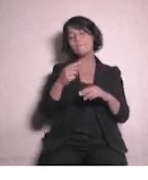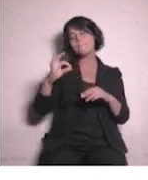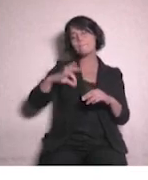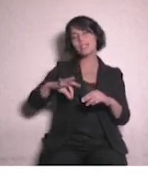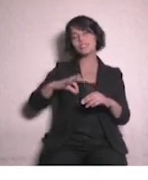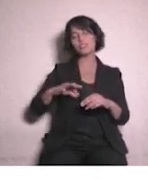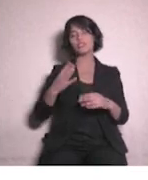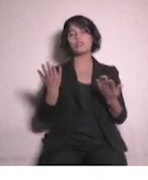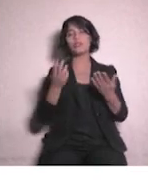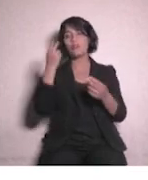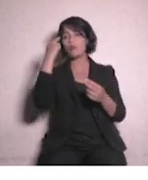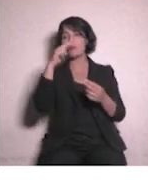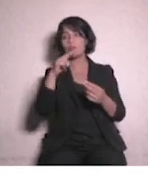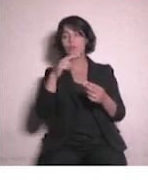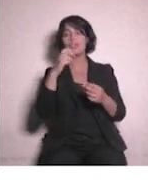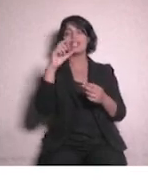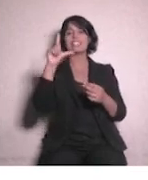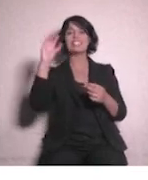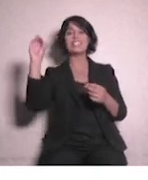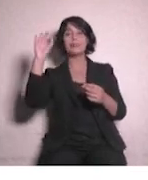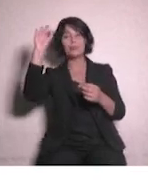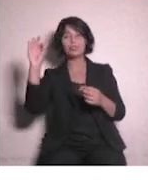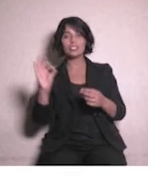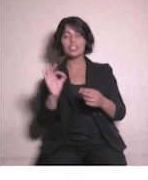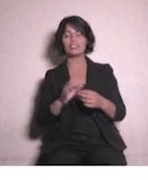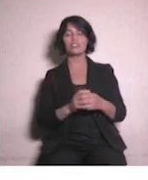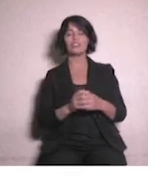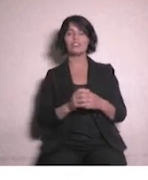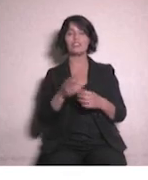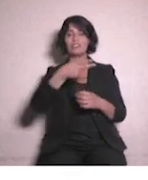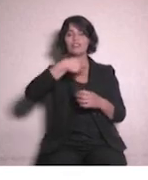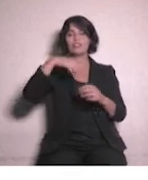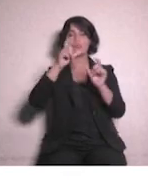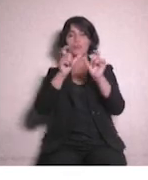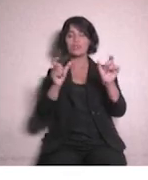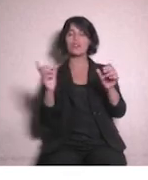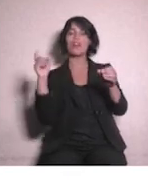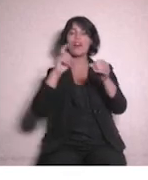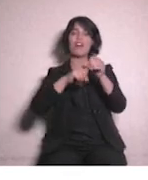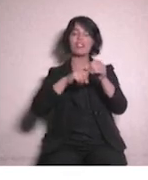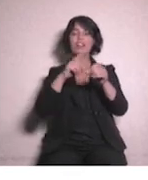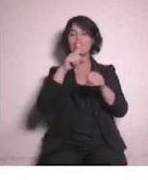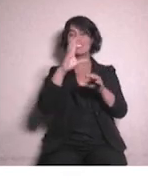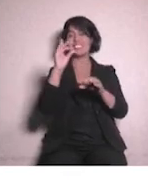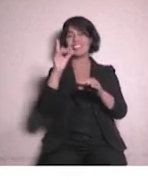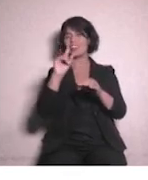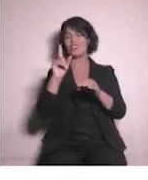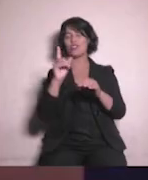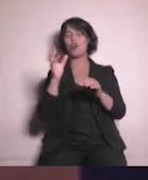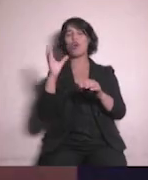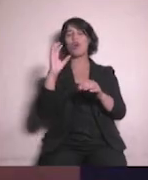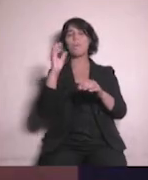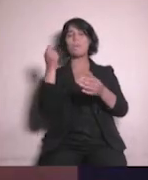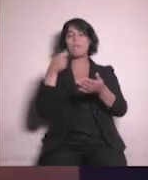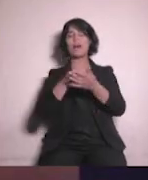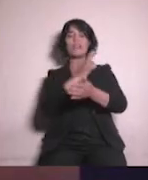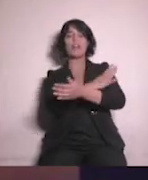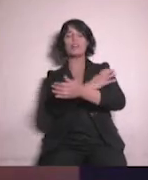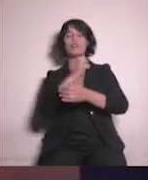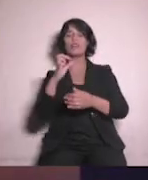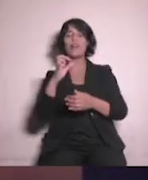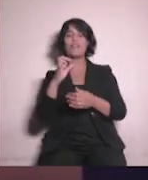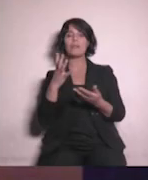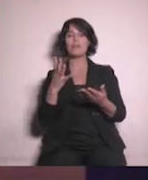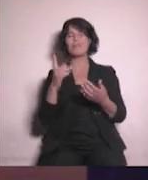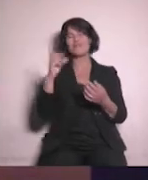Si, como vimos, el 70% de nuestros afiliados a esa edad todavía no cotizaba regularmente, es